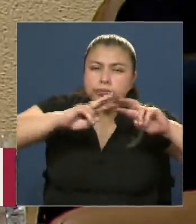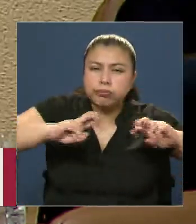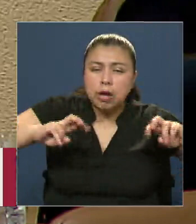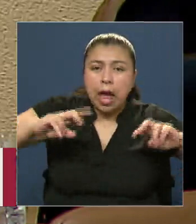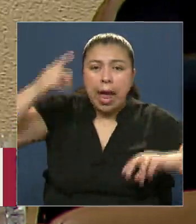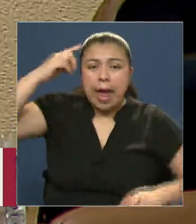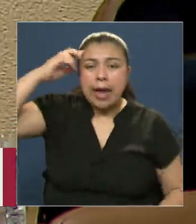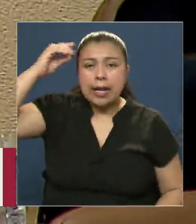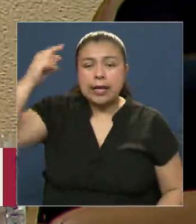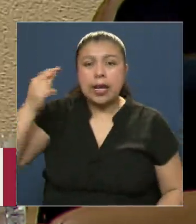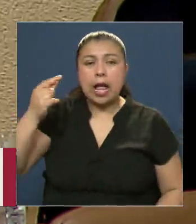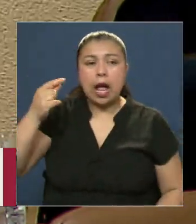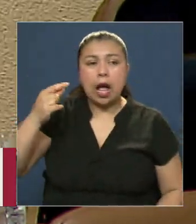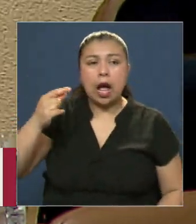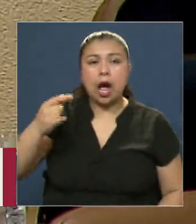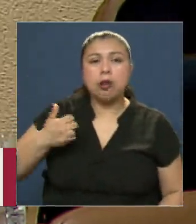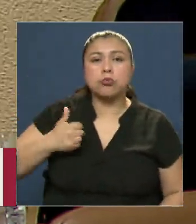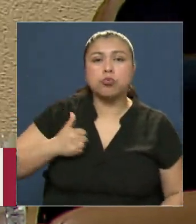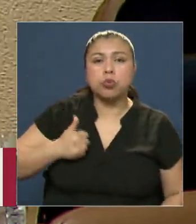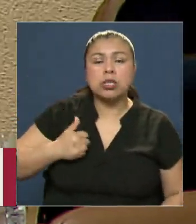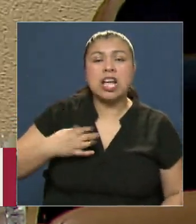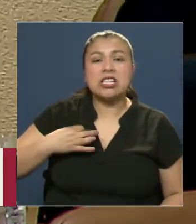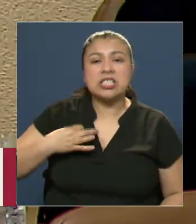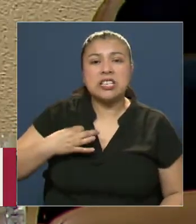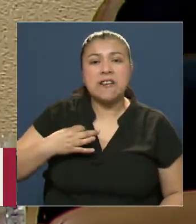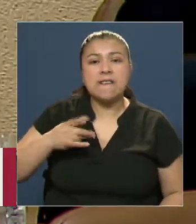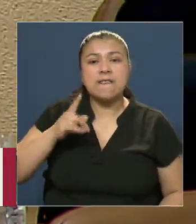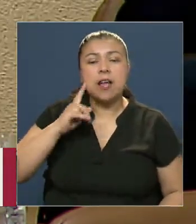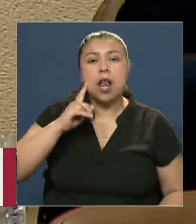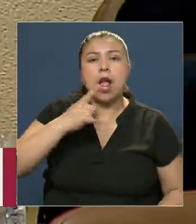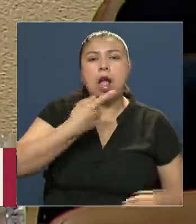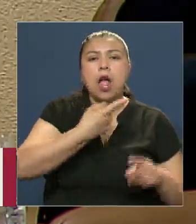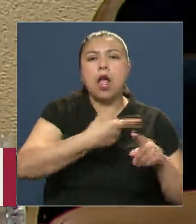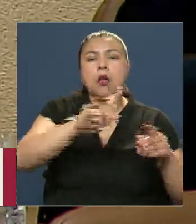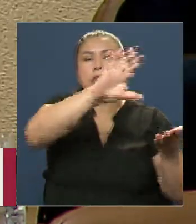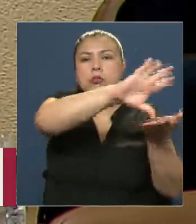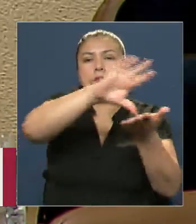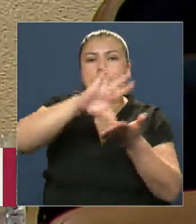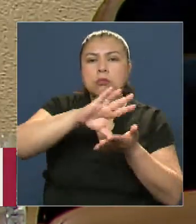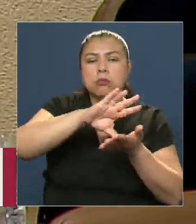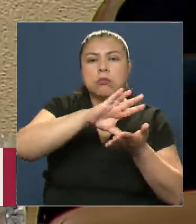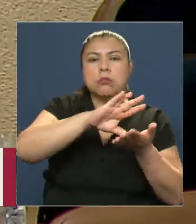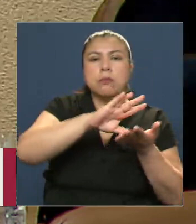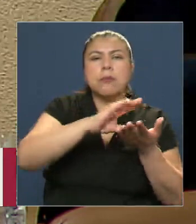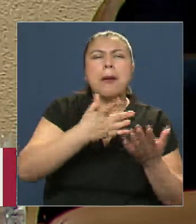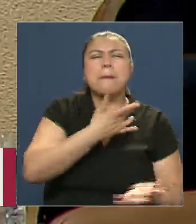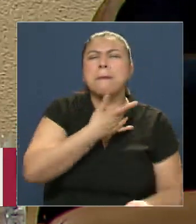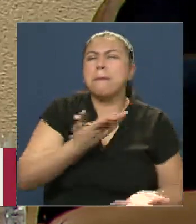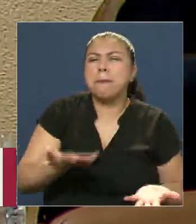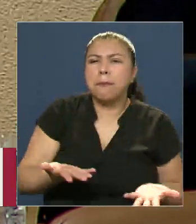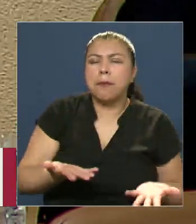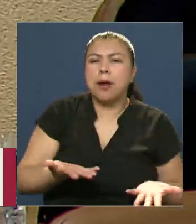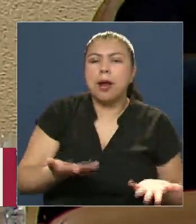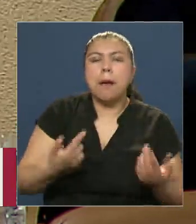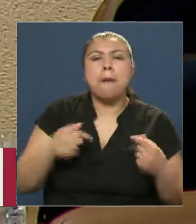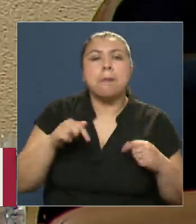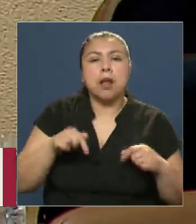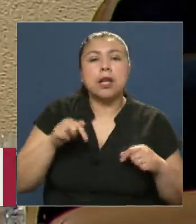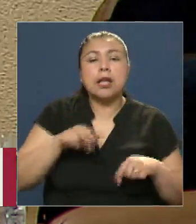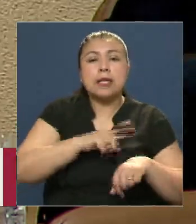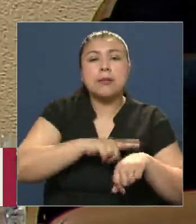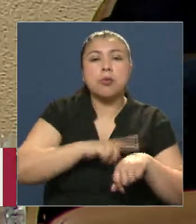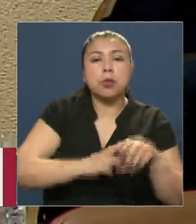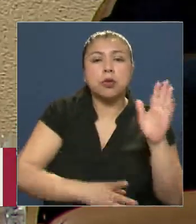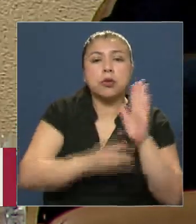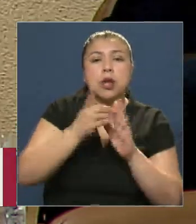las designaciones de policías civiles en consulados y embajadas estratégicas. ¿Y esto por qué? Porque nos encontramos en este momento